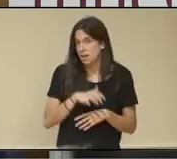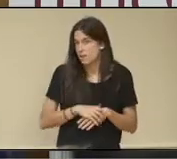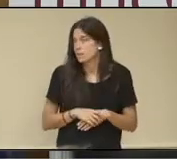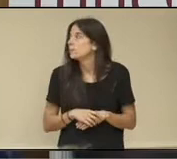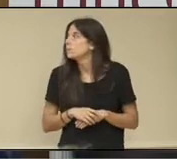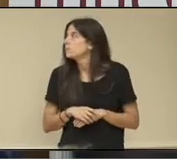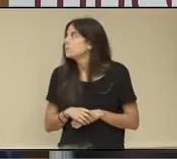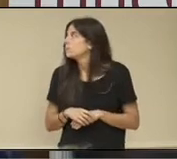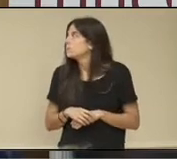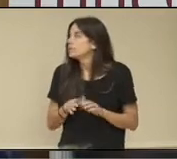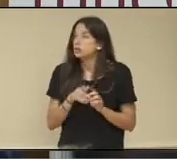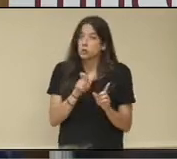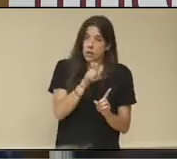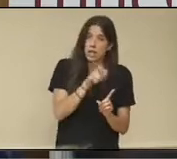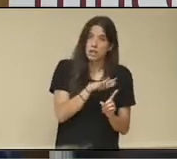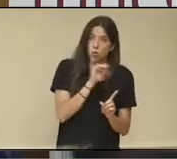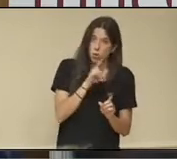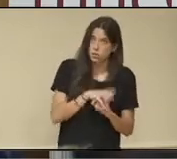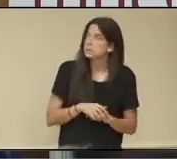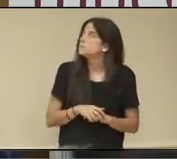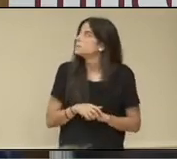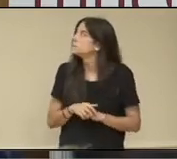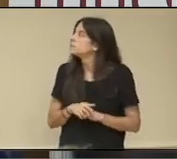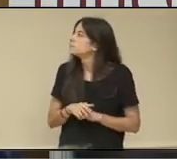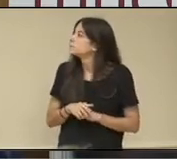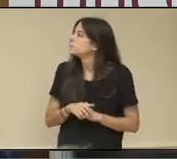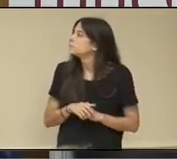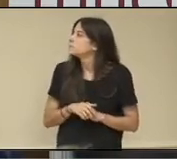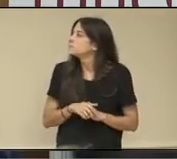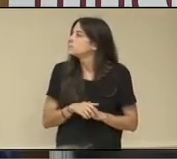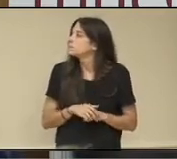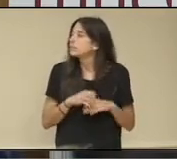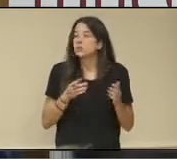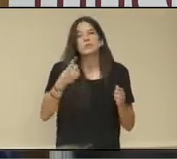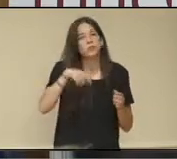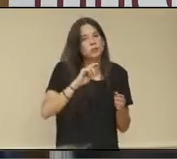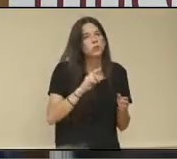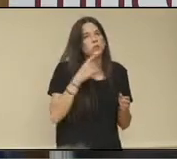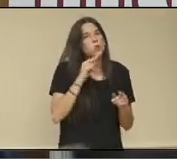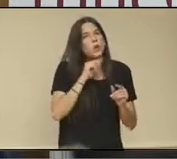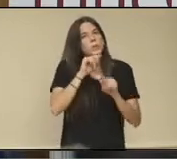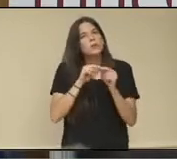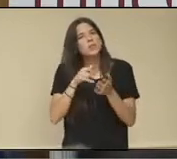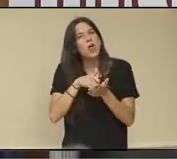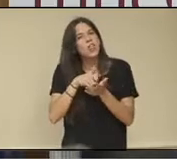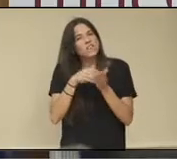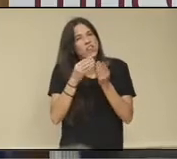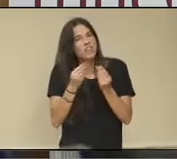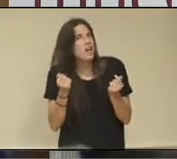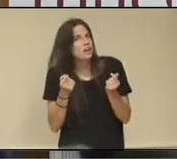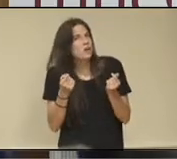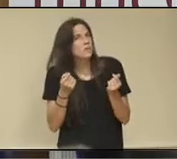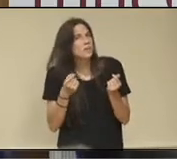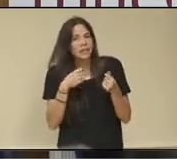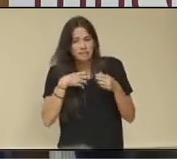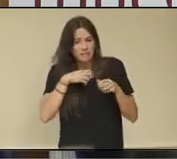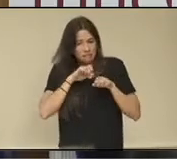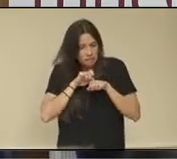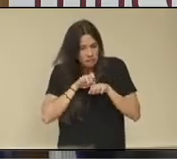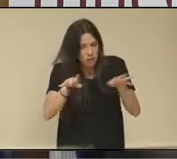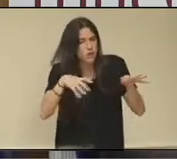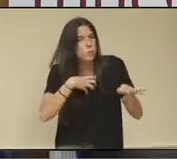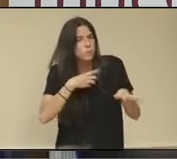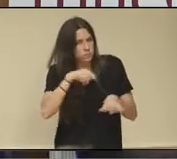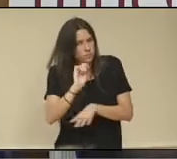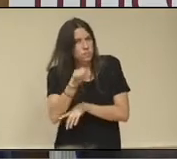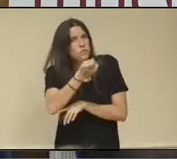columnas azules. ¿Cómo obtenemos un virus que es deficitario, que no puede propagarse? Pues hay que